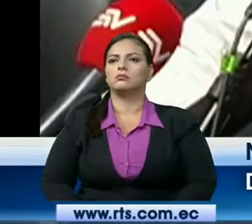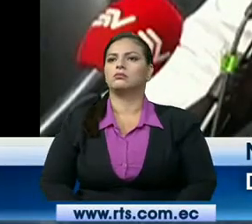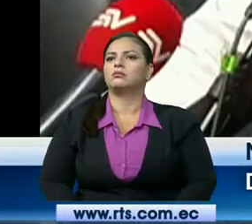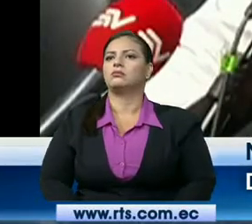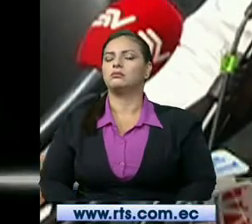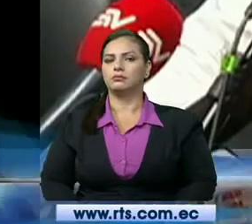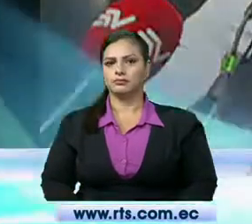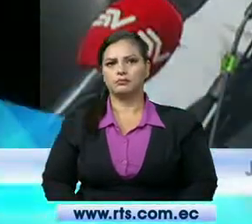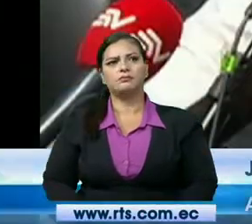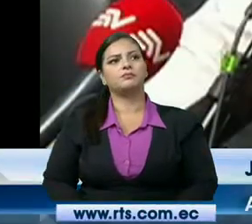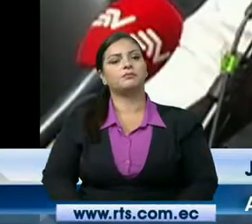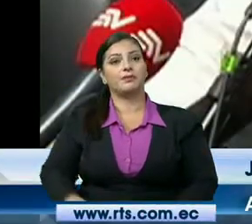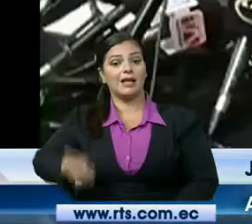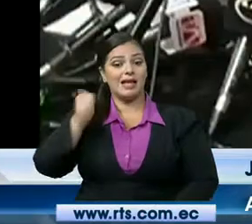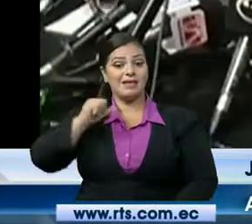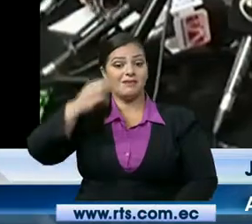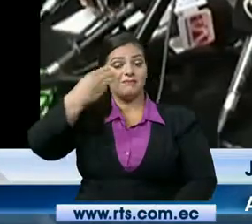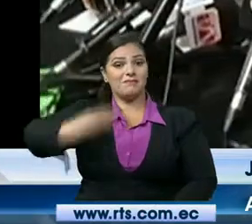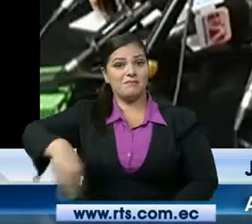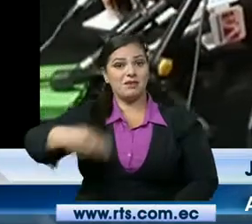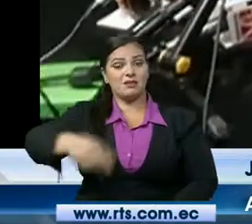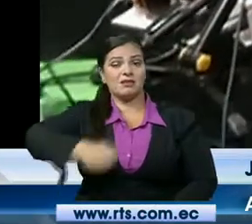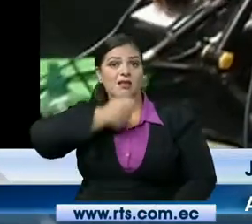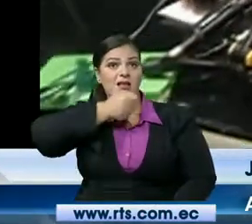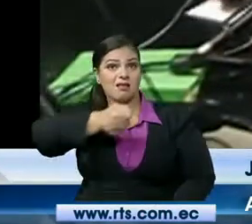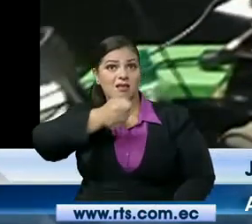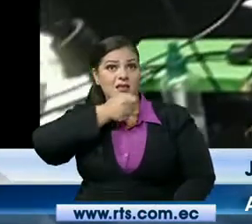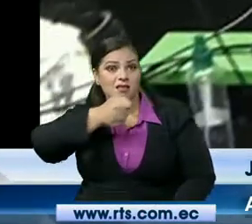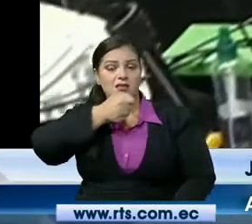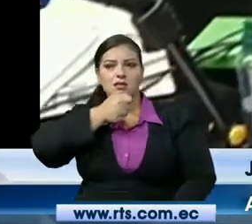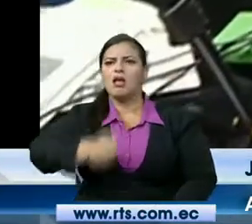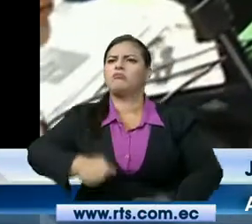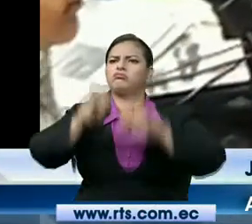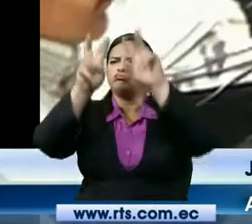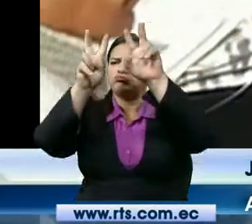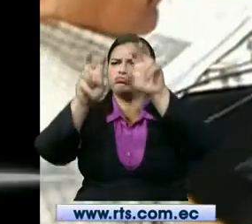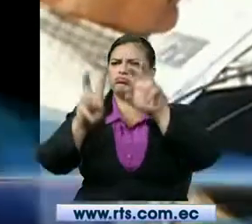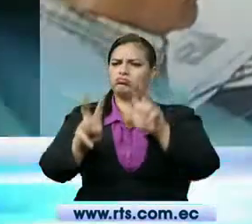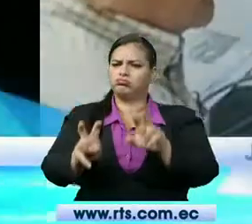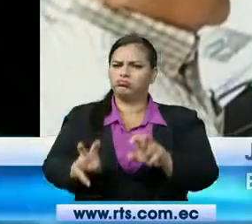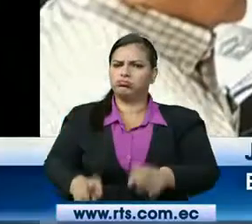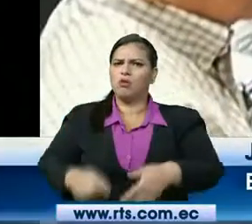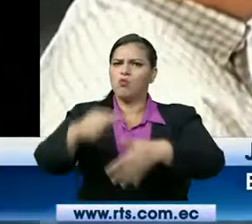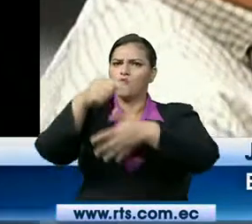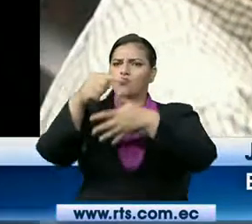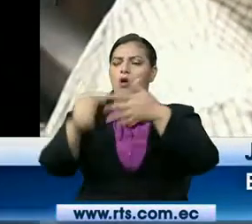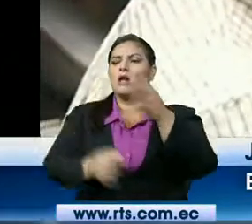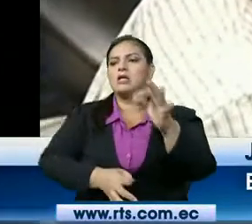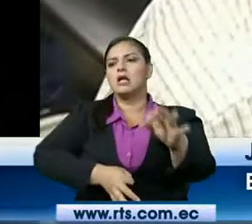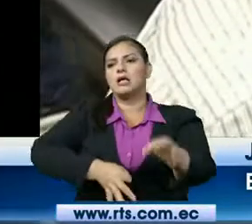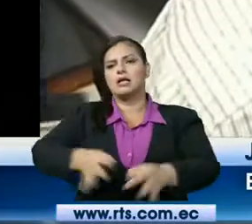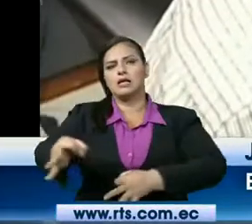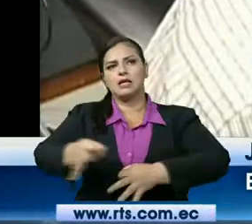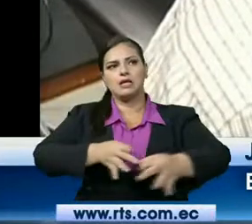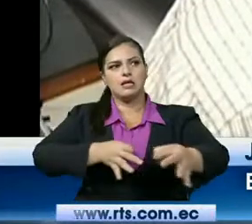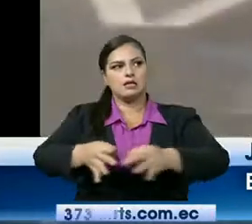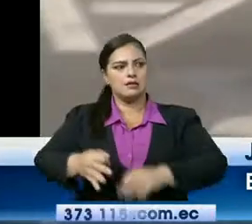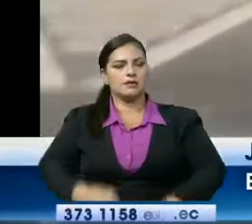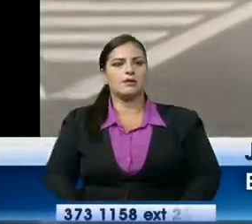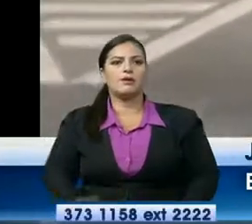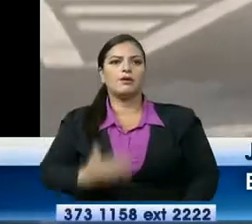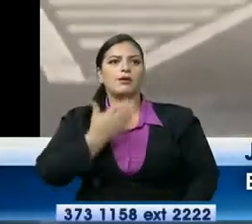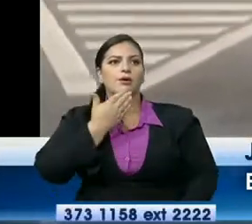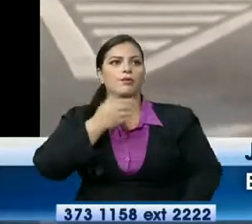temas durante su habitual entrevista radial de los miércoles. Aquí explicó también de los trabajos que se realizarán en la vía a la